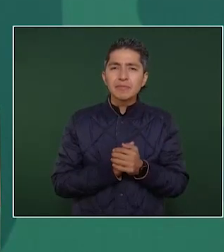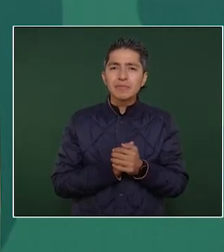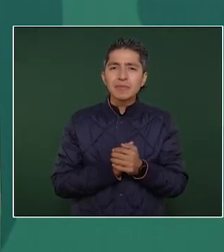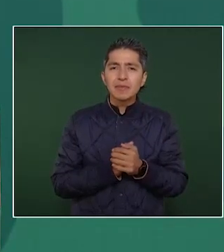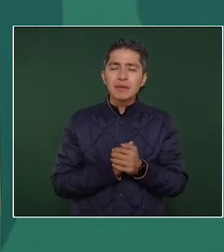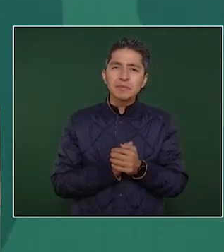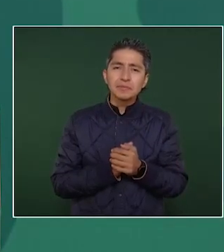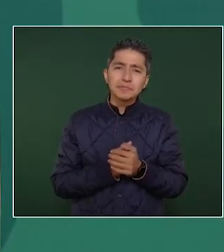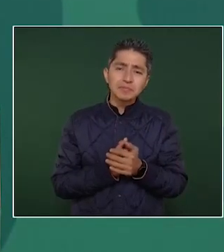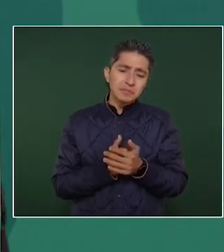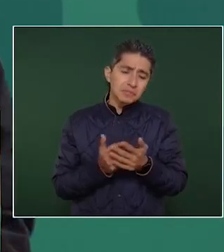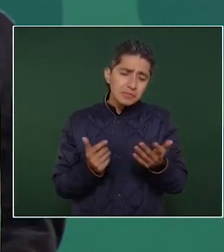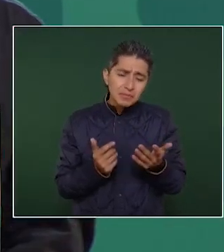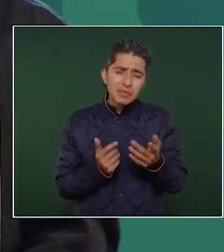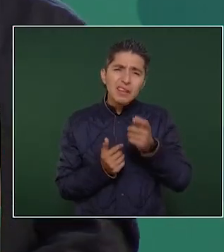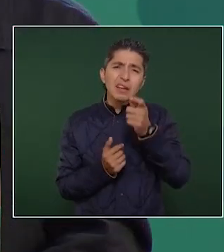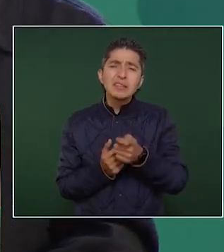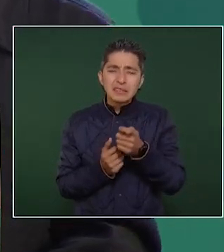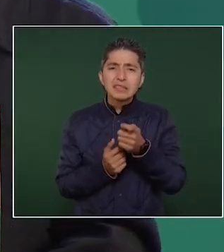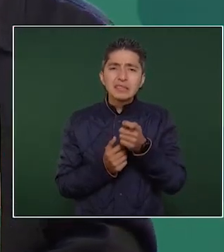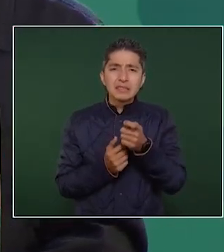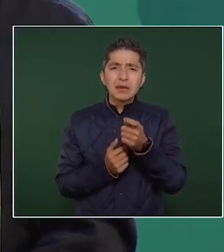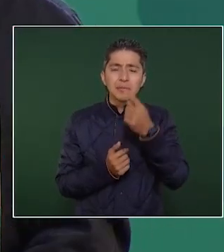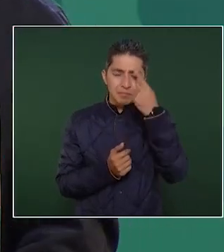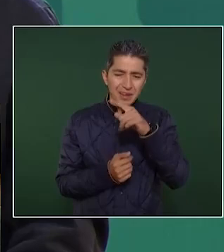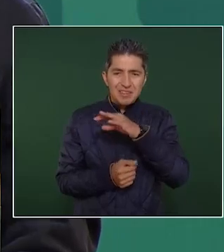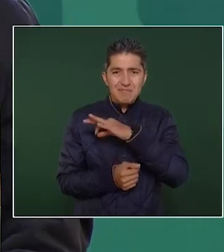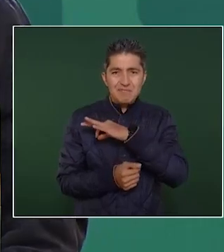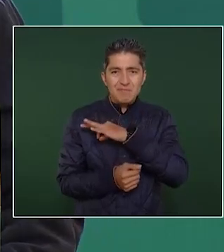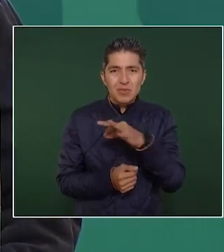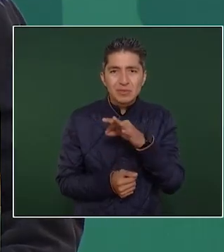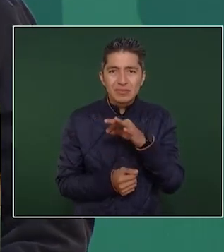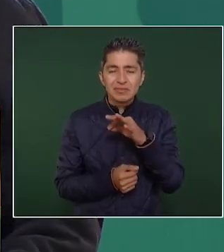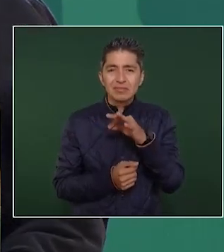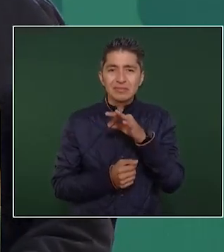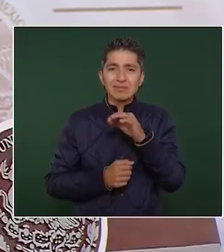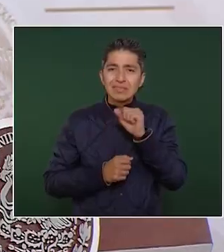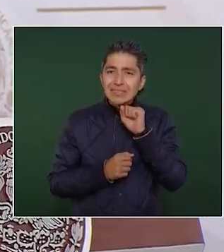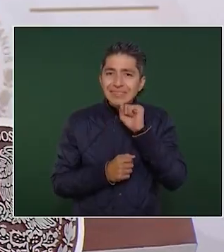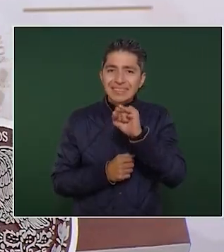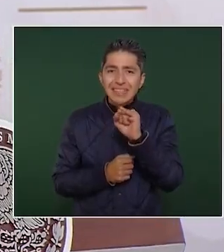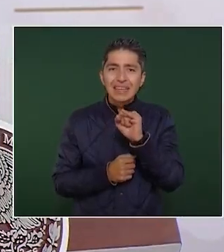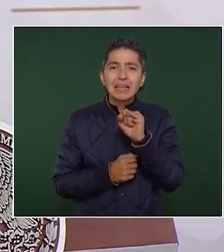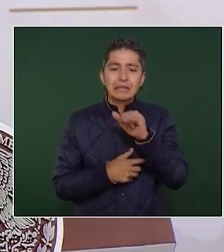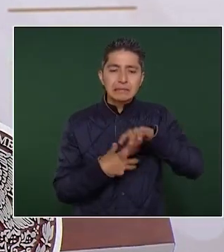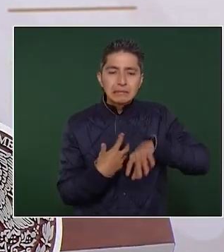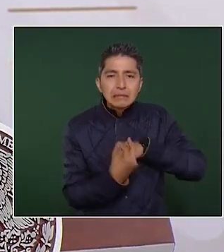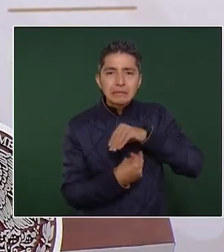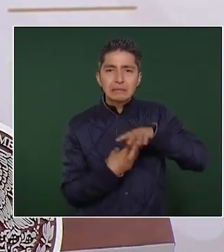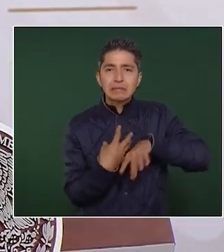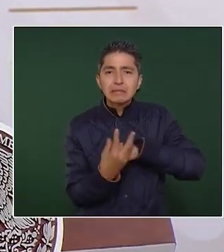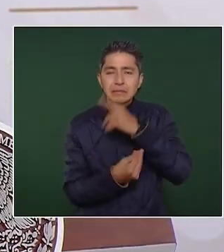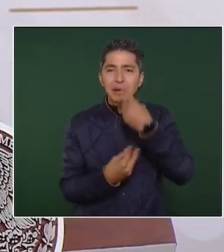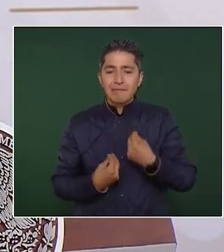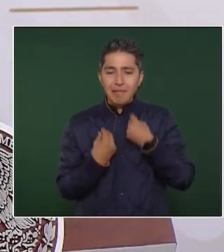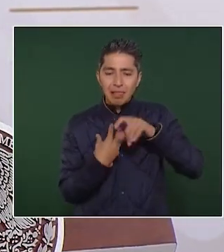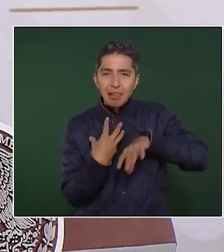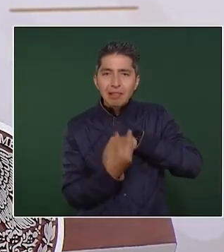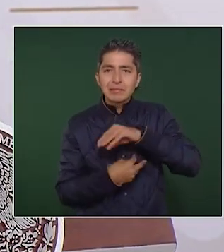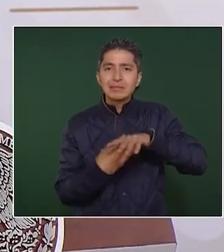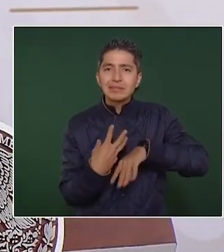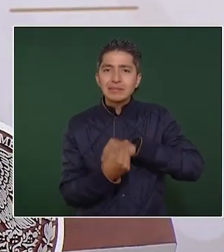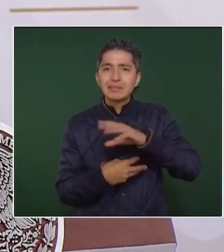nada más ni nada menos que la posibilidad de sobrevivencia.